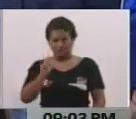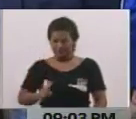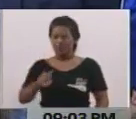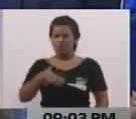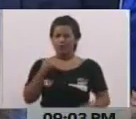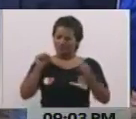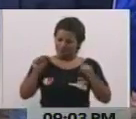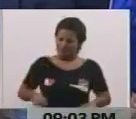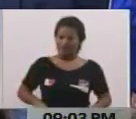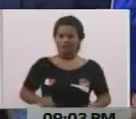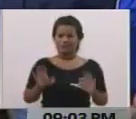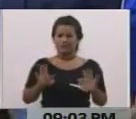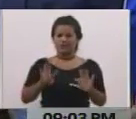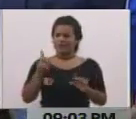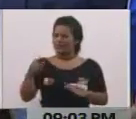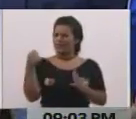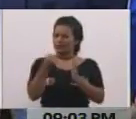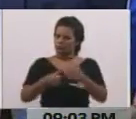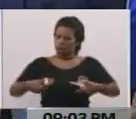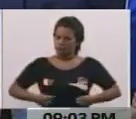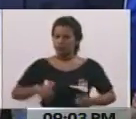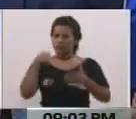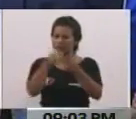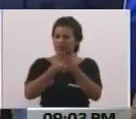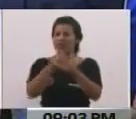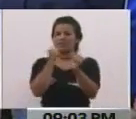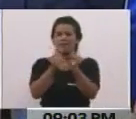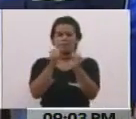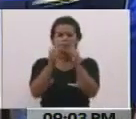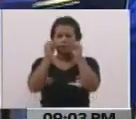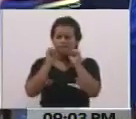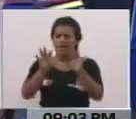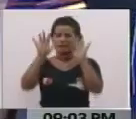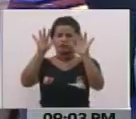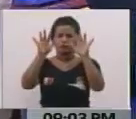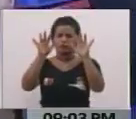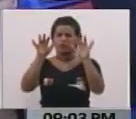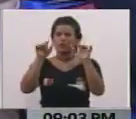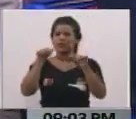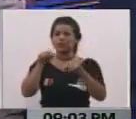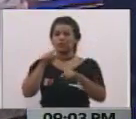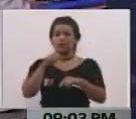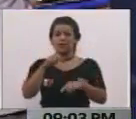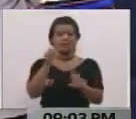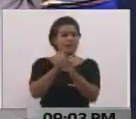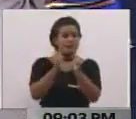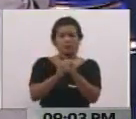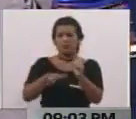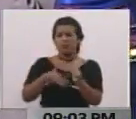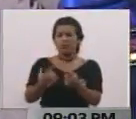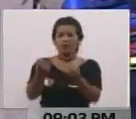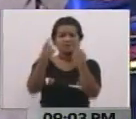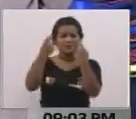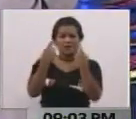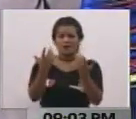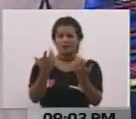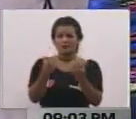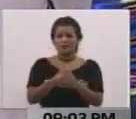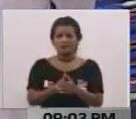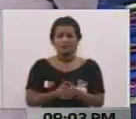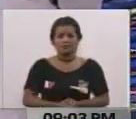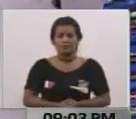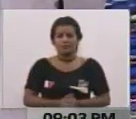que el deporte es algo maravilloso y que te puede enseñar un sinfín